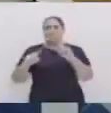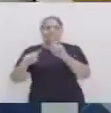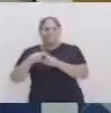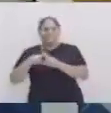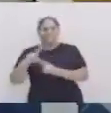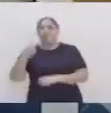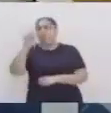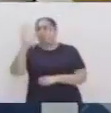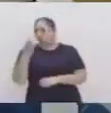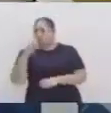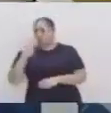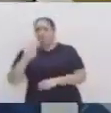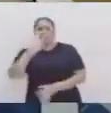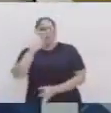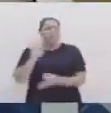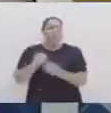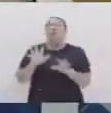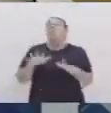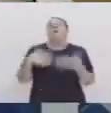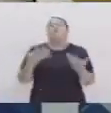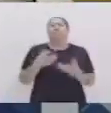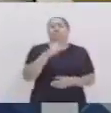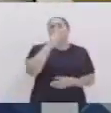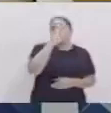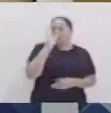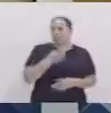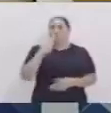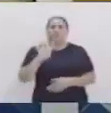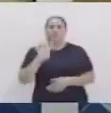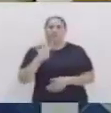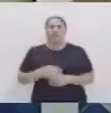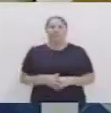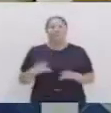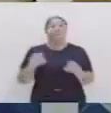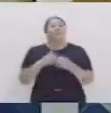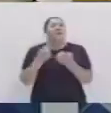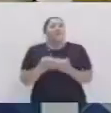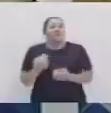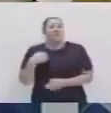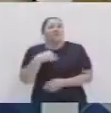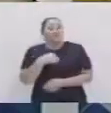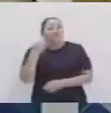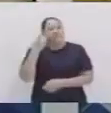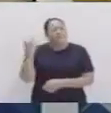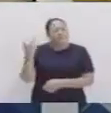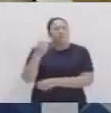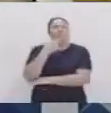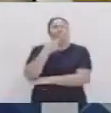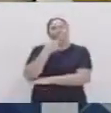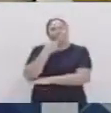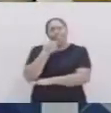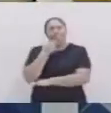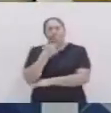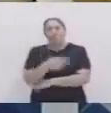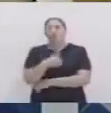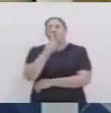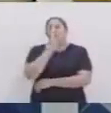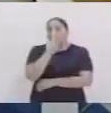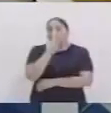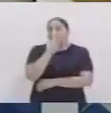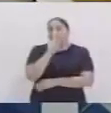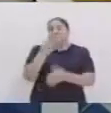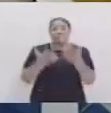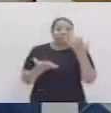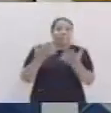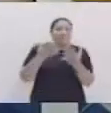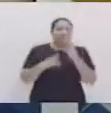sería lo mismo que 1 de 4. Entonces, es lo que habíamos dicho que iba a ser una de las 4 posibles imágenes